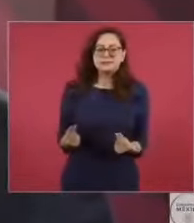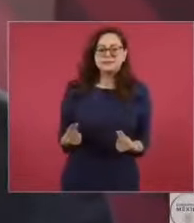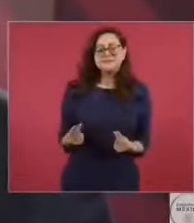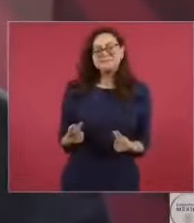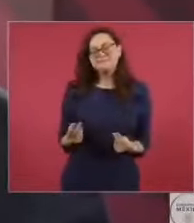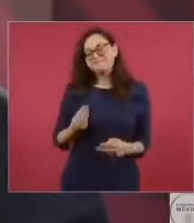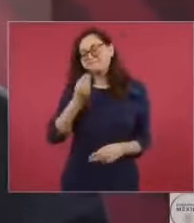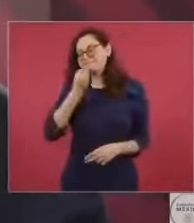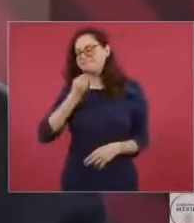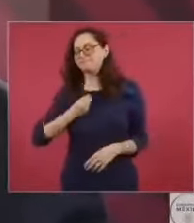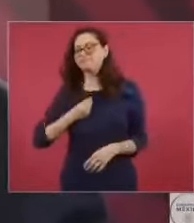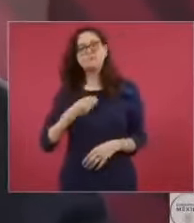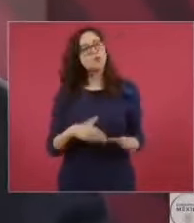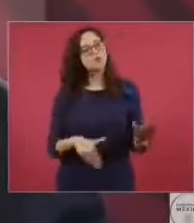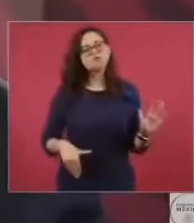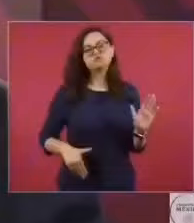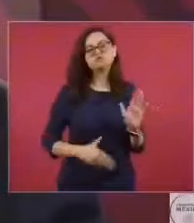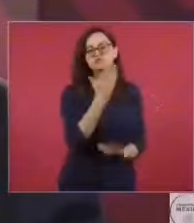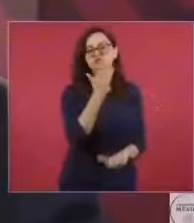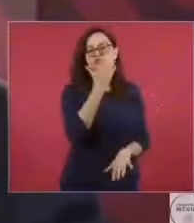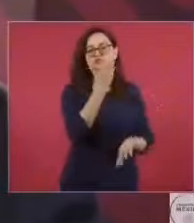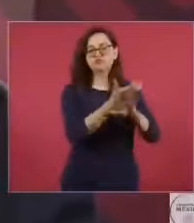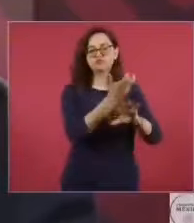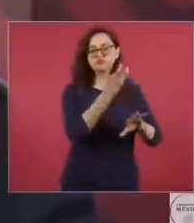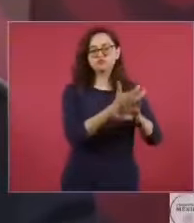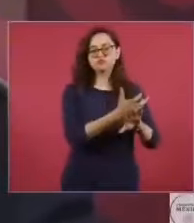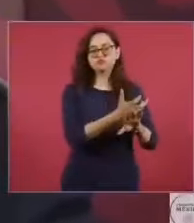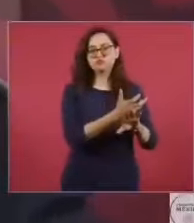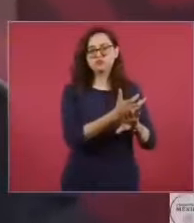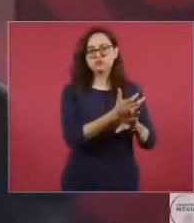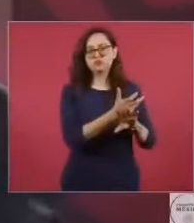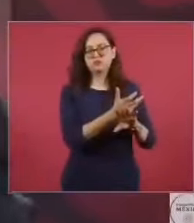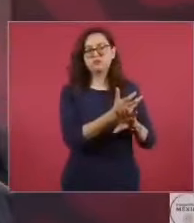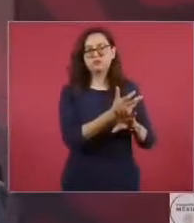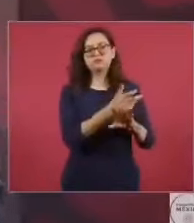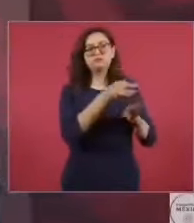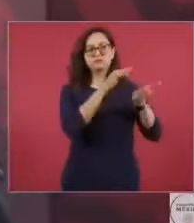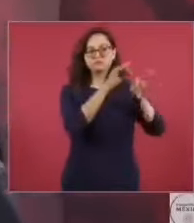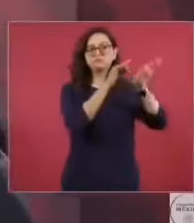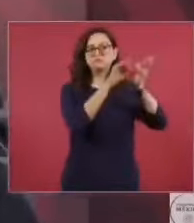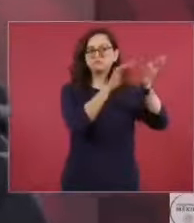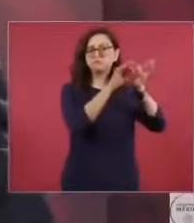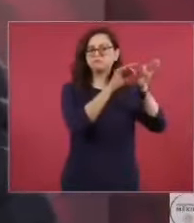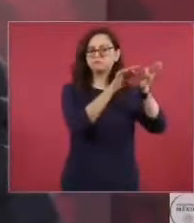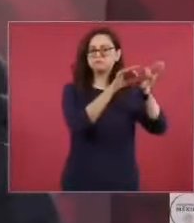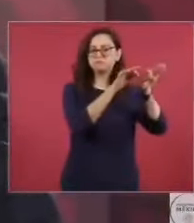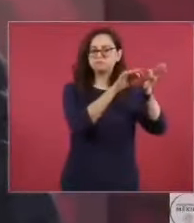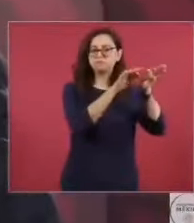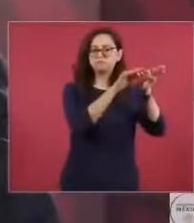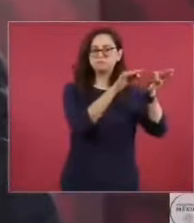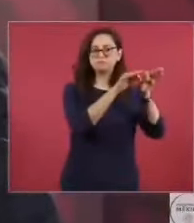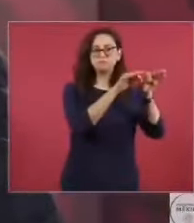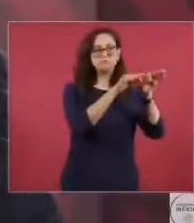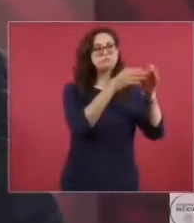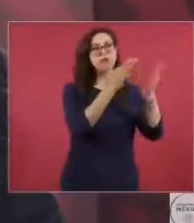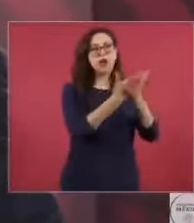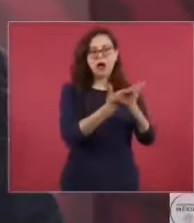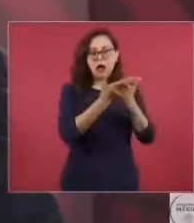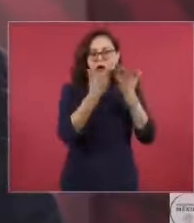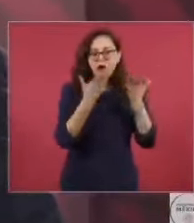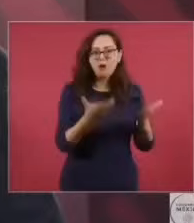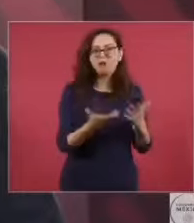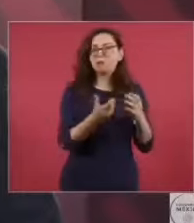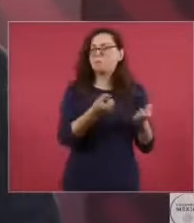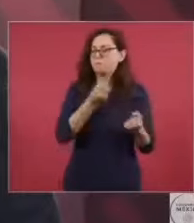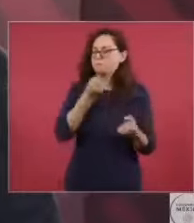No es. Aquí no nos tiramos a decirles, ay, sí, hermano migrante, ya. No. Aquí los reconocemos porque